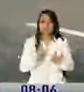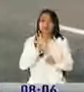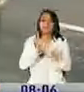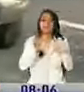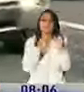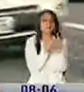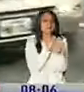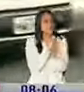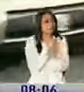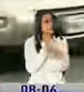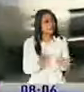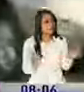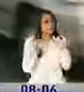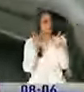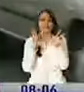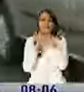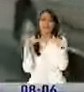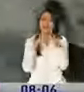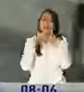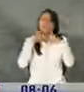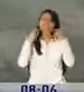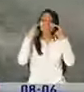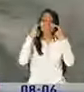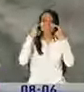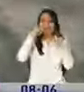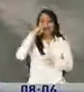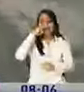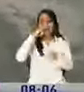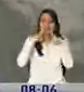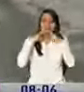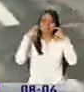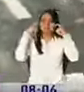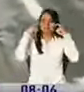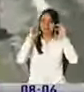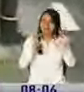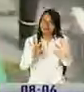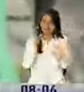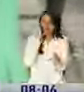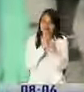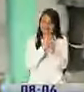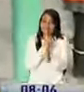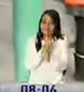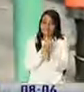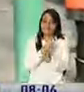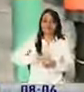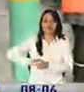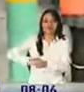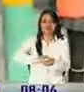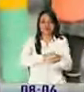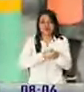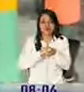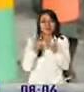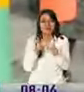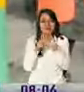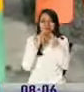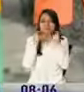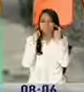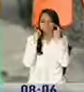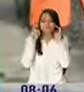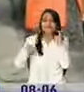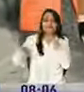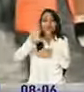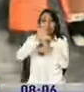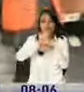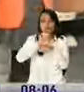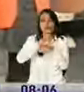lema de la campaña, ¿no? Generar sonrisas en estos niños, y es lo que queremos lograr, solidarios y sobre todo sonrisas en todo el Ecuador, que